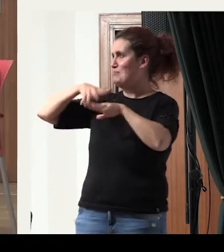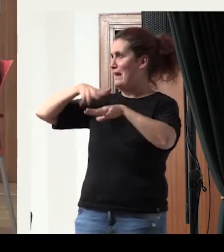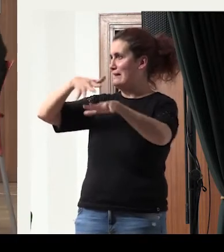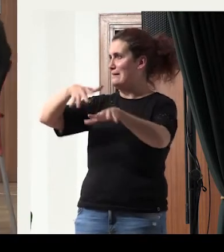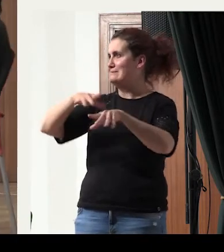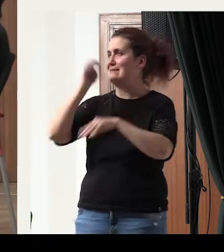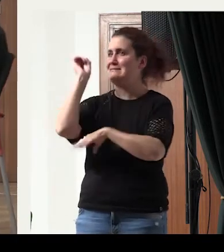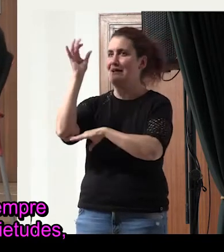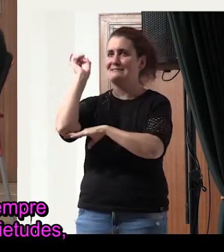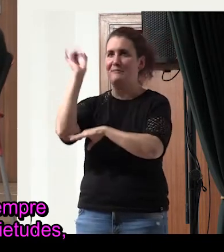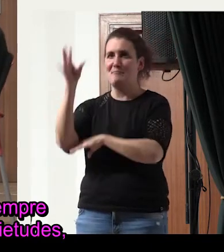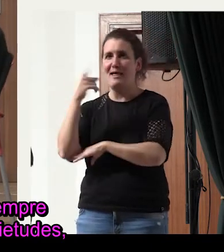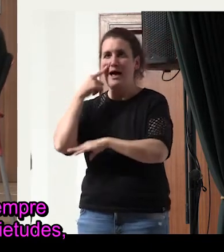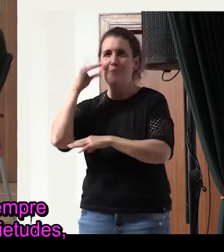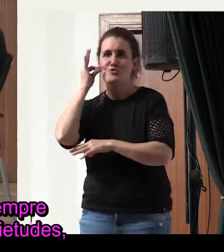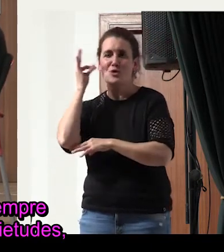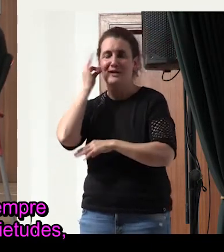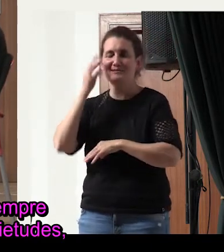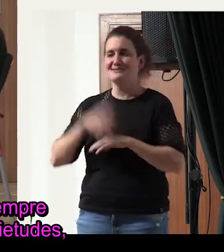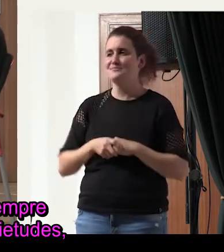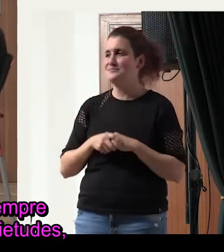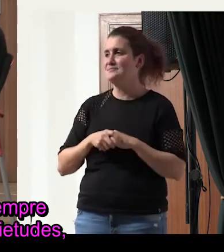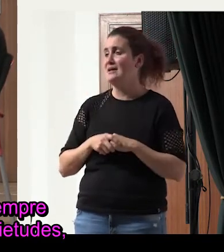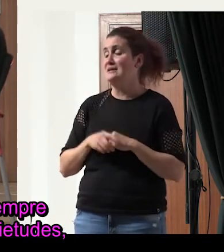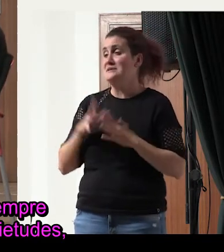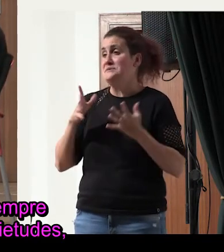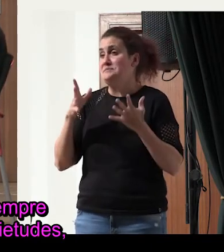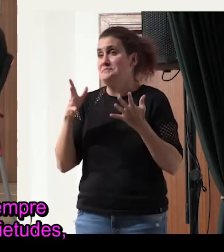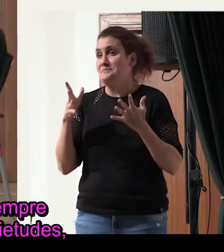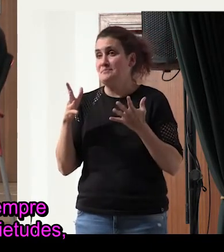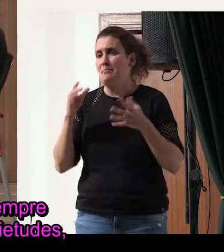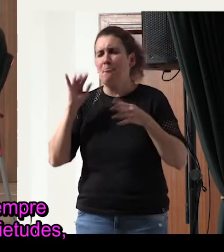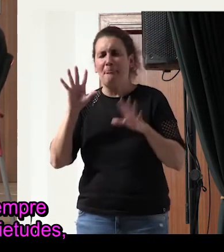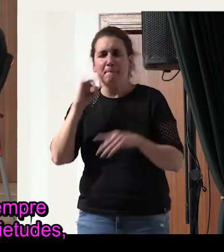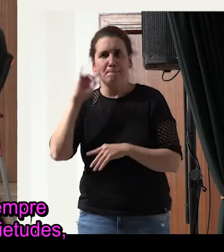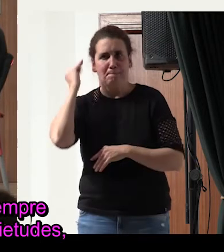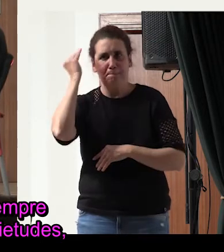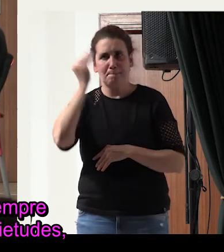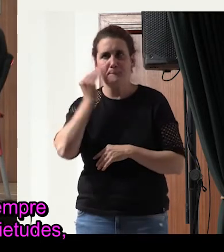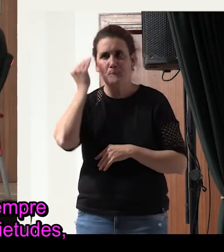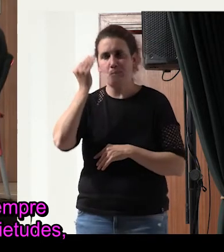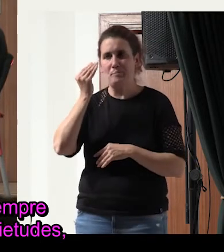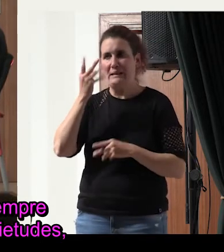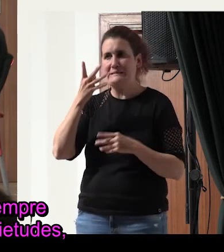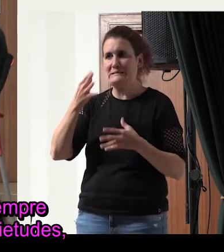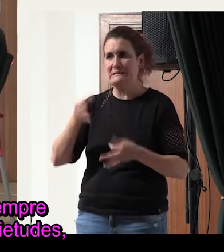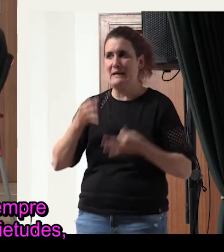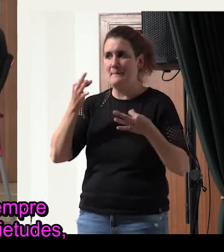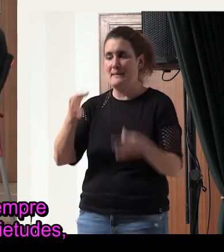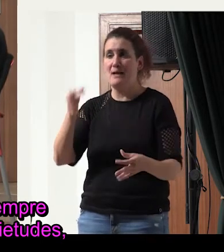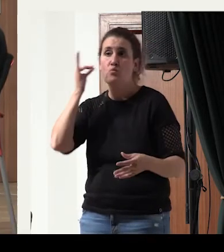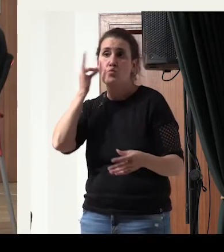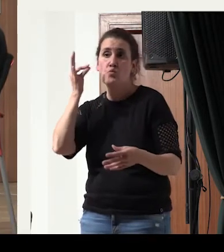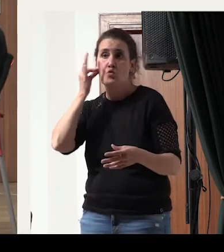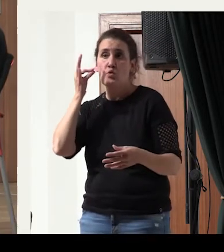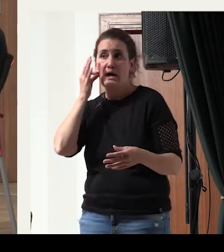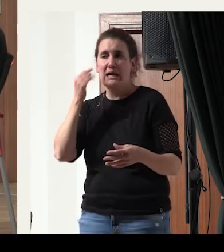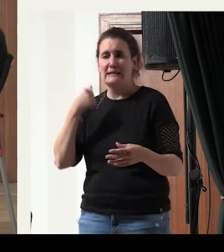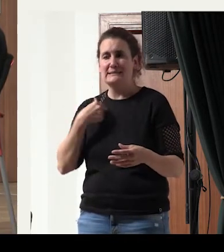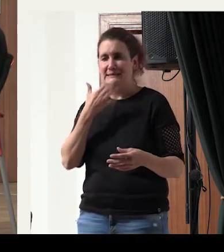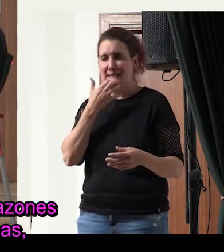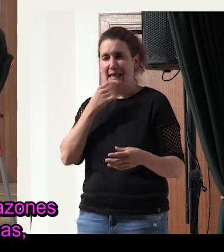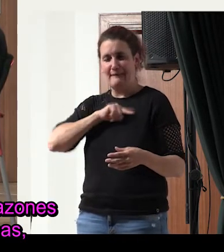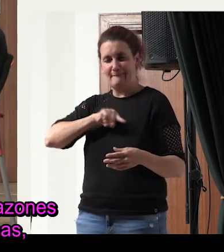Sí. De todas las formas, yo creo que siempre las mujeres que hemos tenido inquietudes, que somos